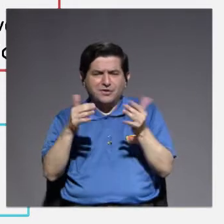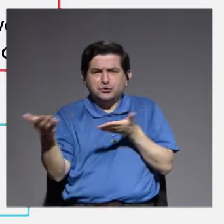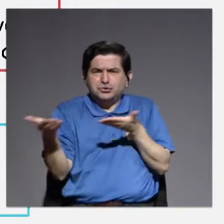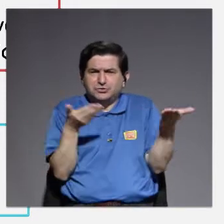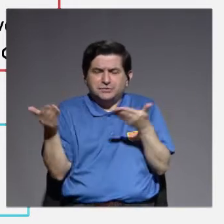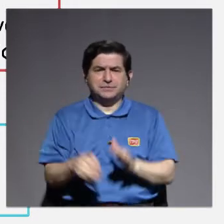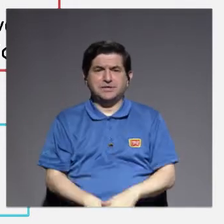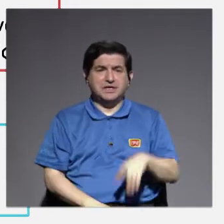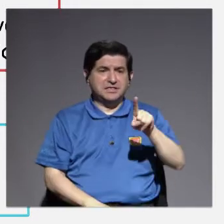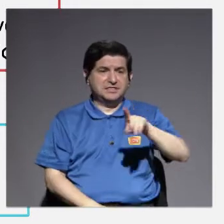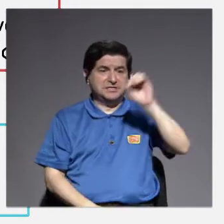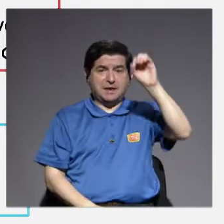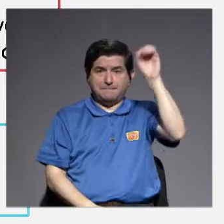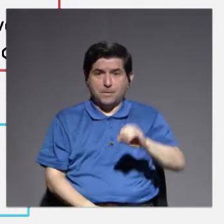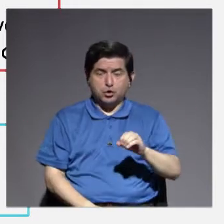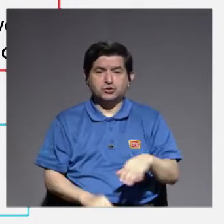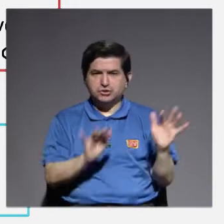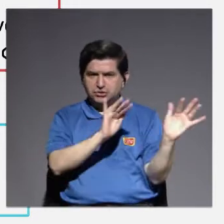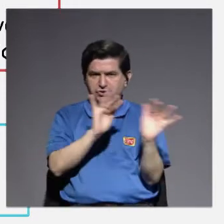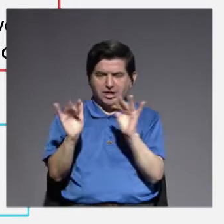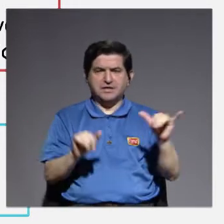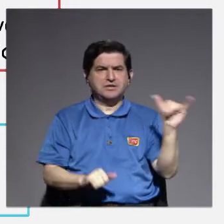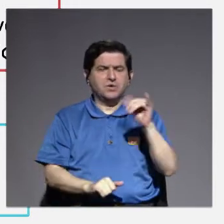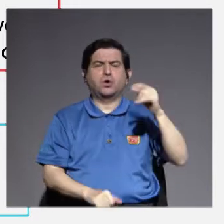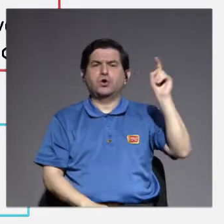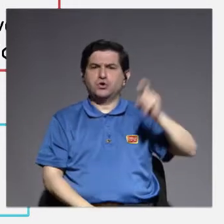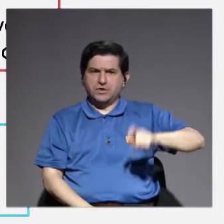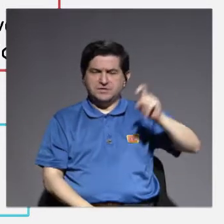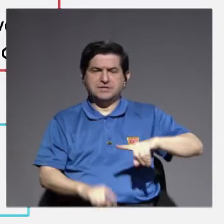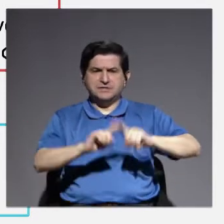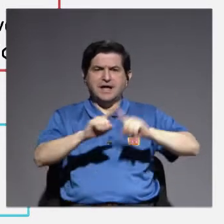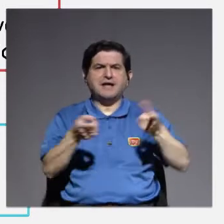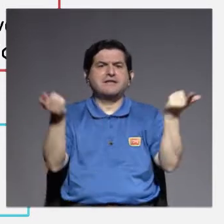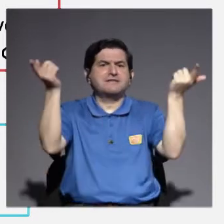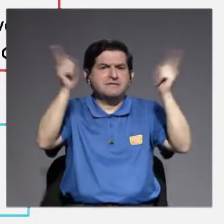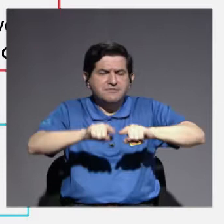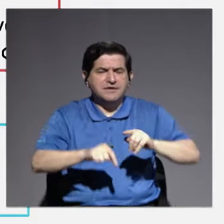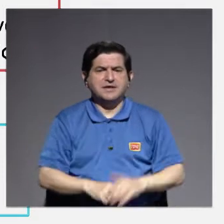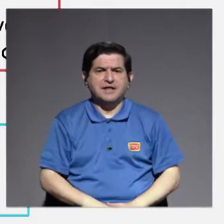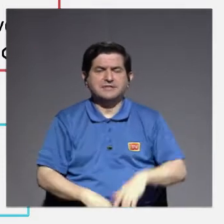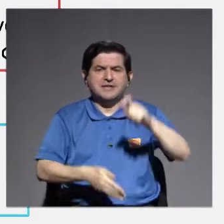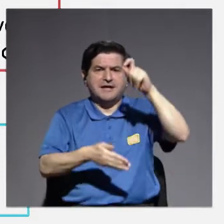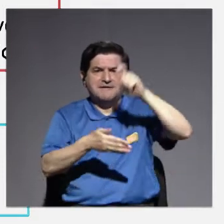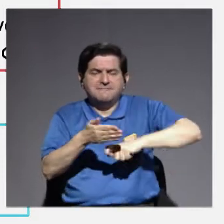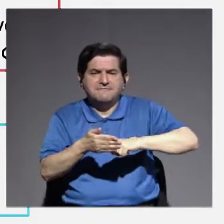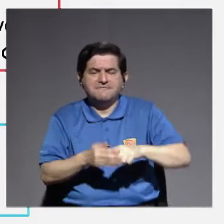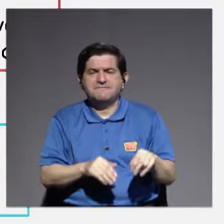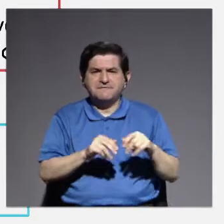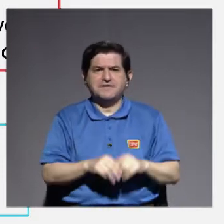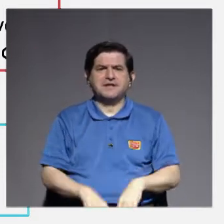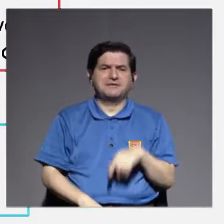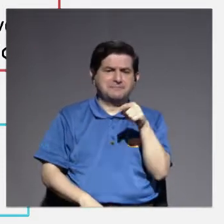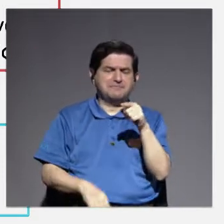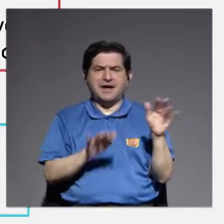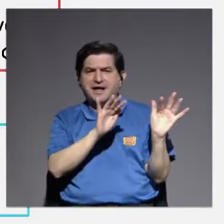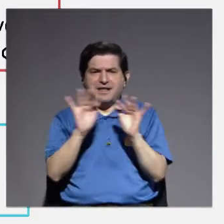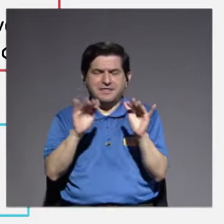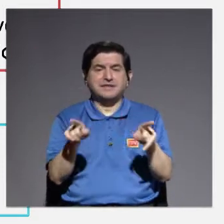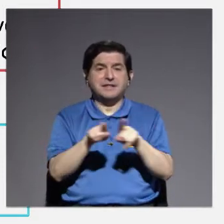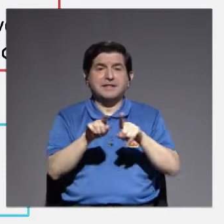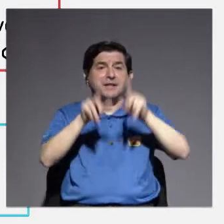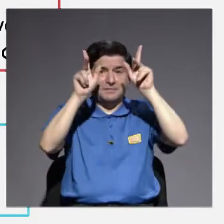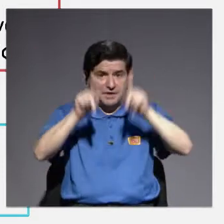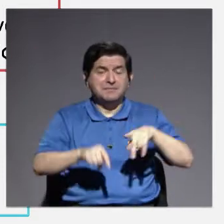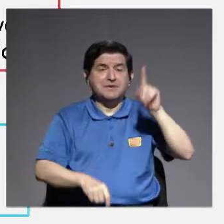Puede estar 100% digitalizado, que también requiere en muchos casos de firma digital por parte del contribuyente, que también tiene